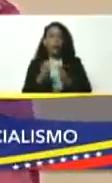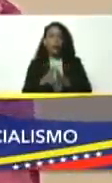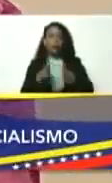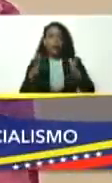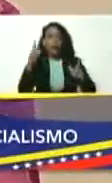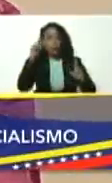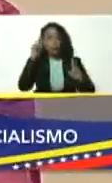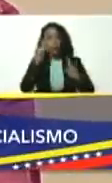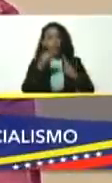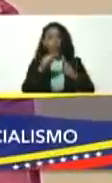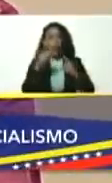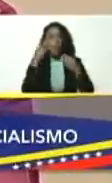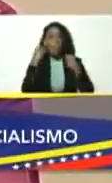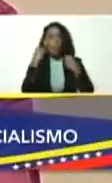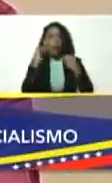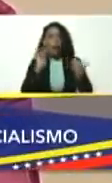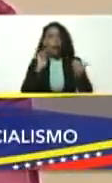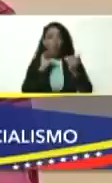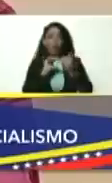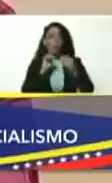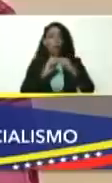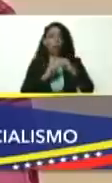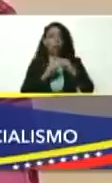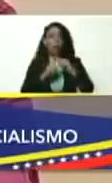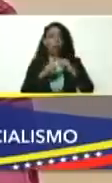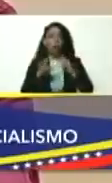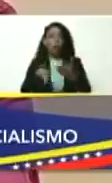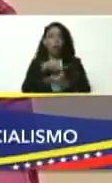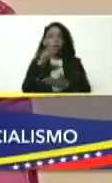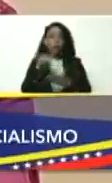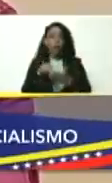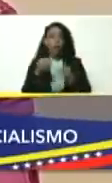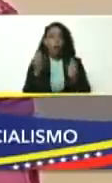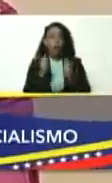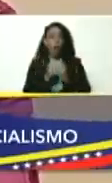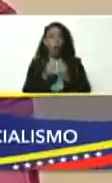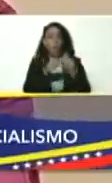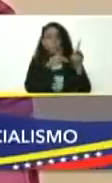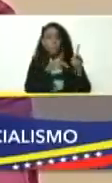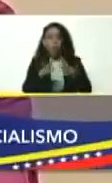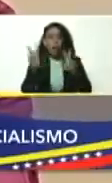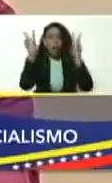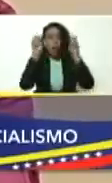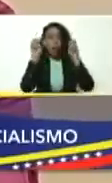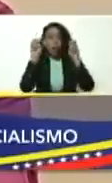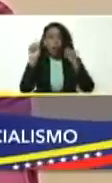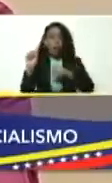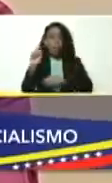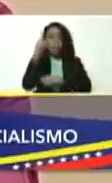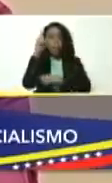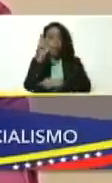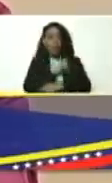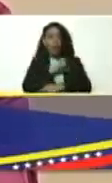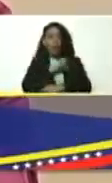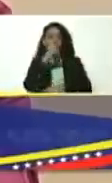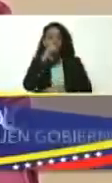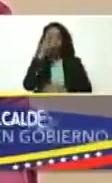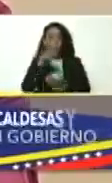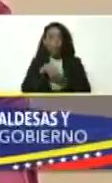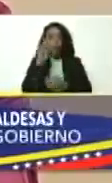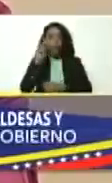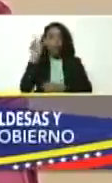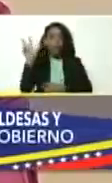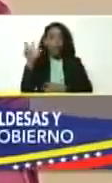por la igualdad y la prosperidad nacional con planes nuevos a partir del primero de enero del año 2023